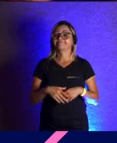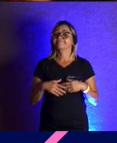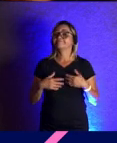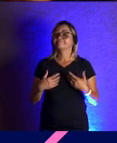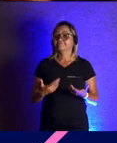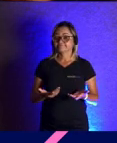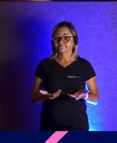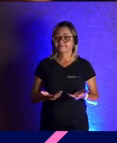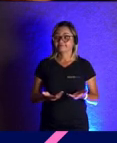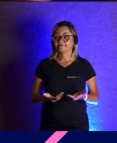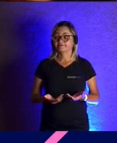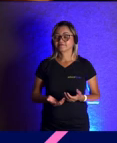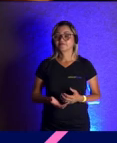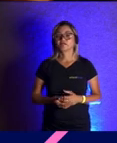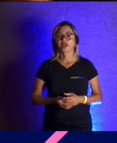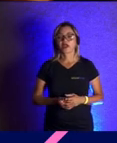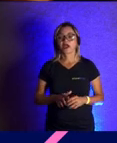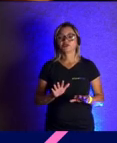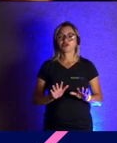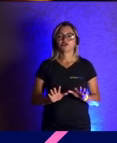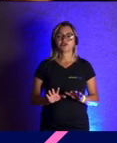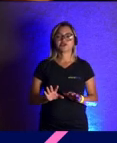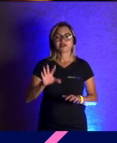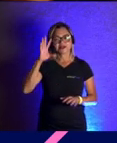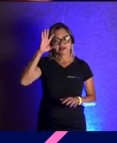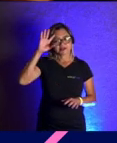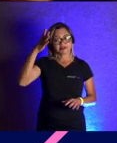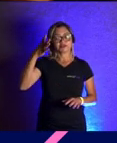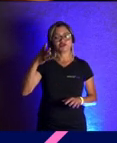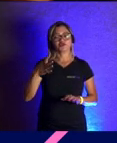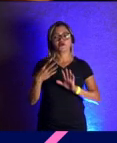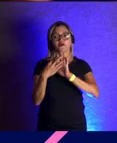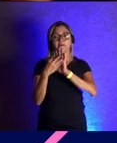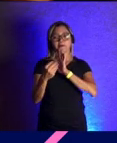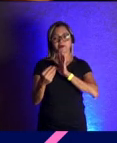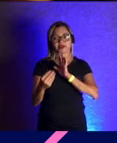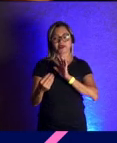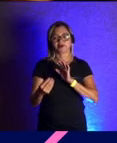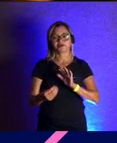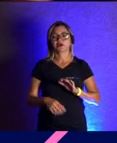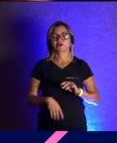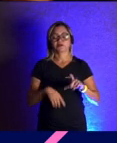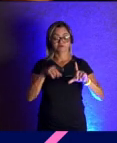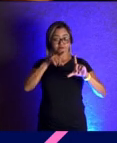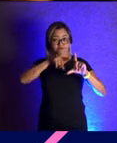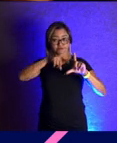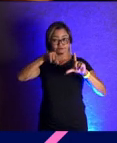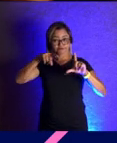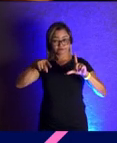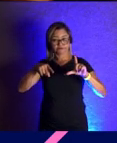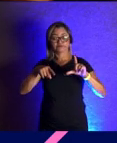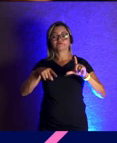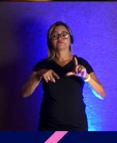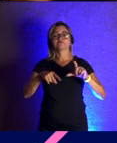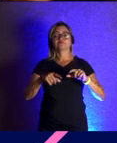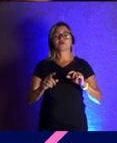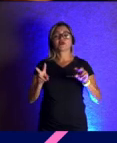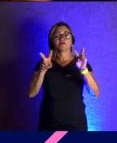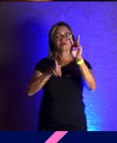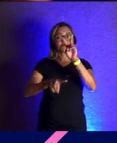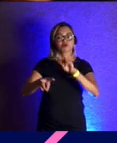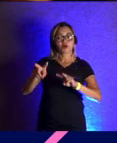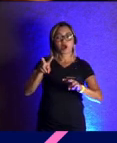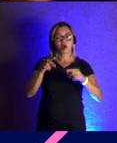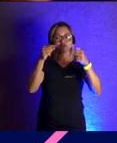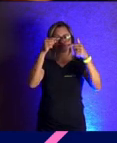decidimos hacer modelos espaciales combinados de estadísticas, imágenes satelitales y que son todas las innovaciones que